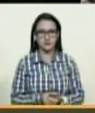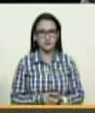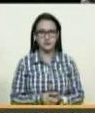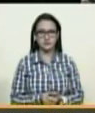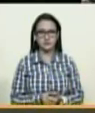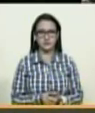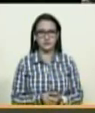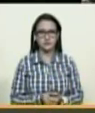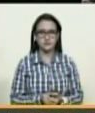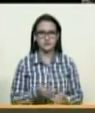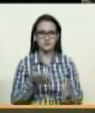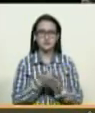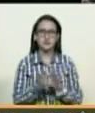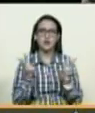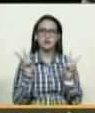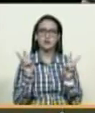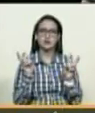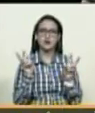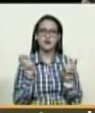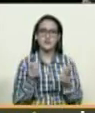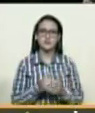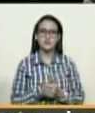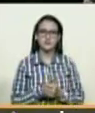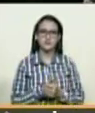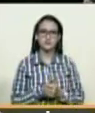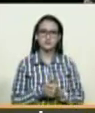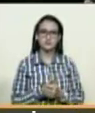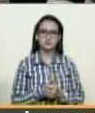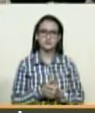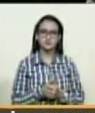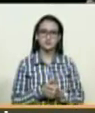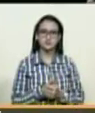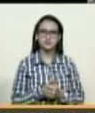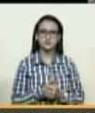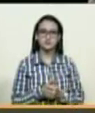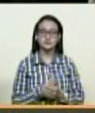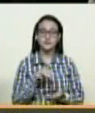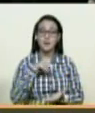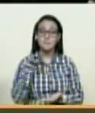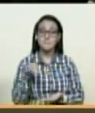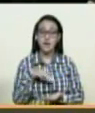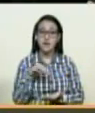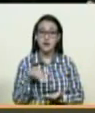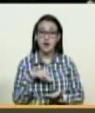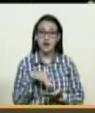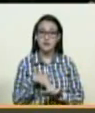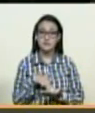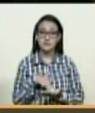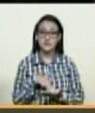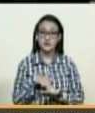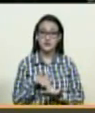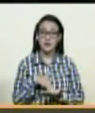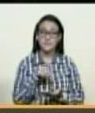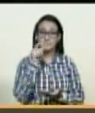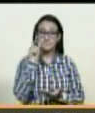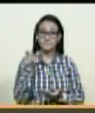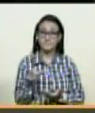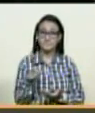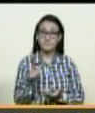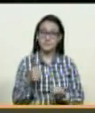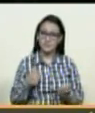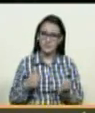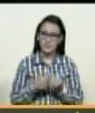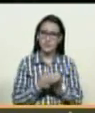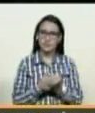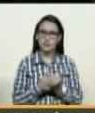énfasis en el caso del señor hoffman delgado está bosque que desde miami estuvo no sólo al frente de